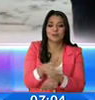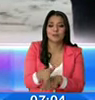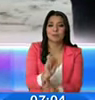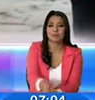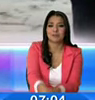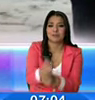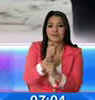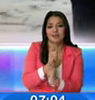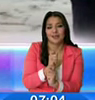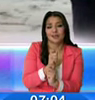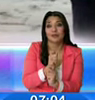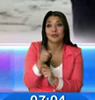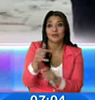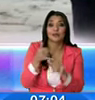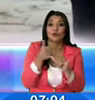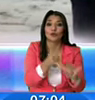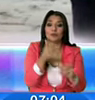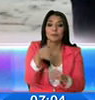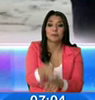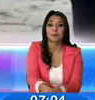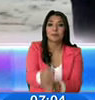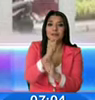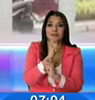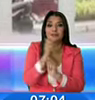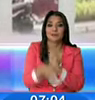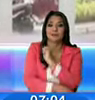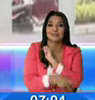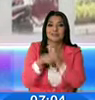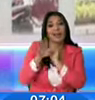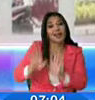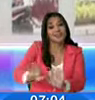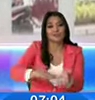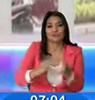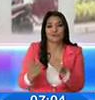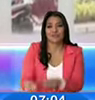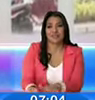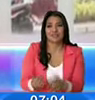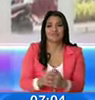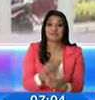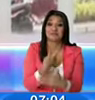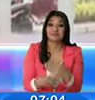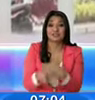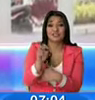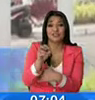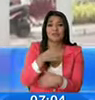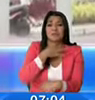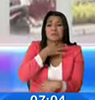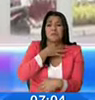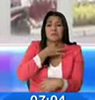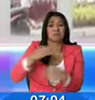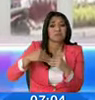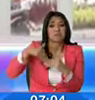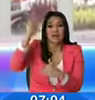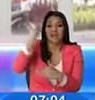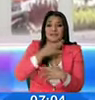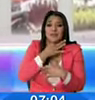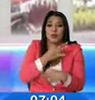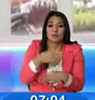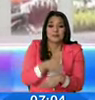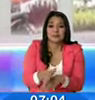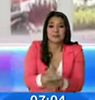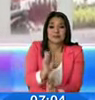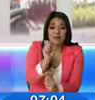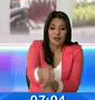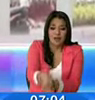era parte de un club de pesca extrema de Pastaza. Era lo que a mi hijo más le gustaba, él era aficionado a la pesca desde que